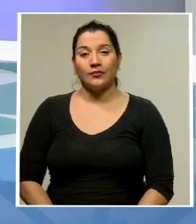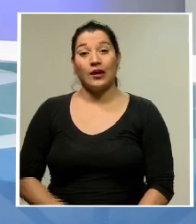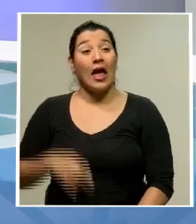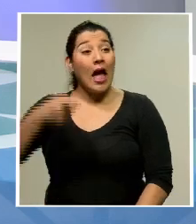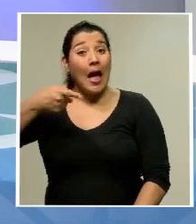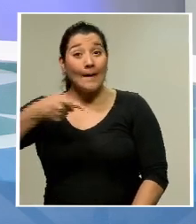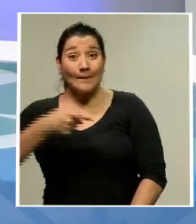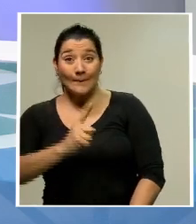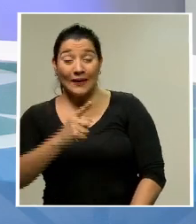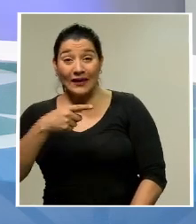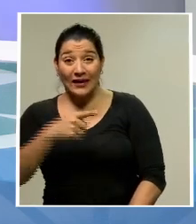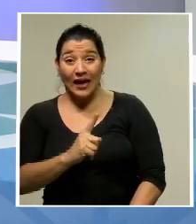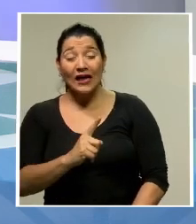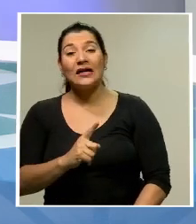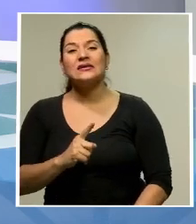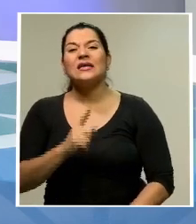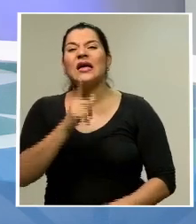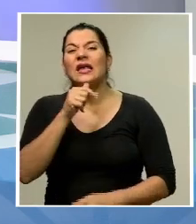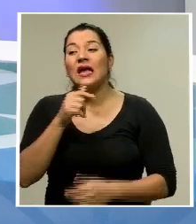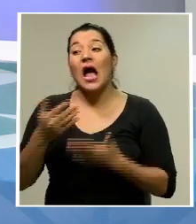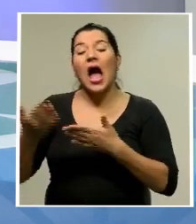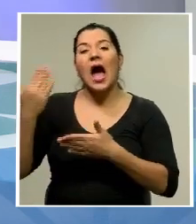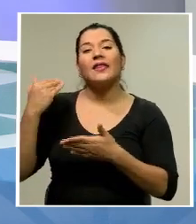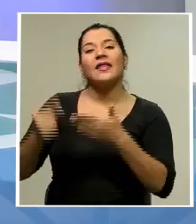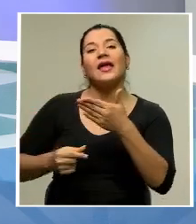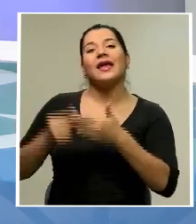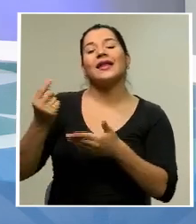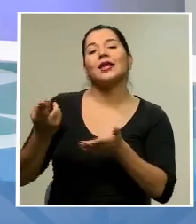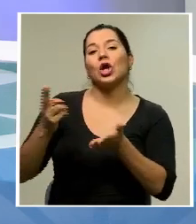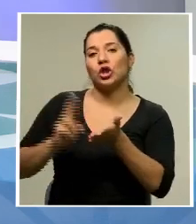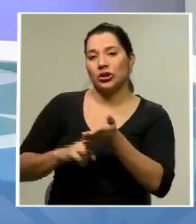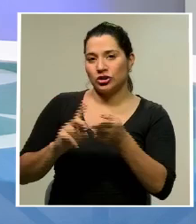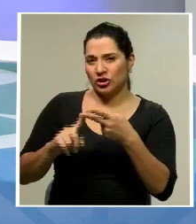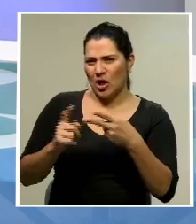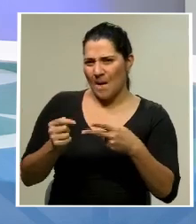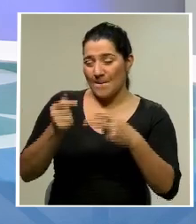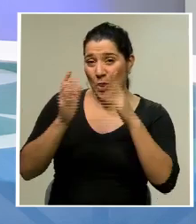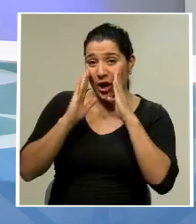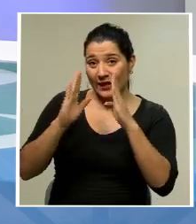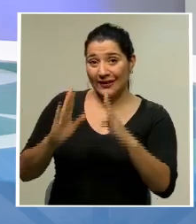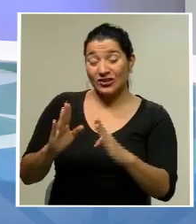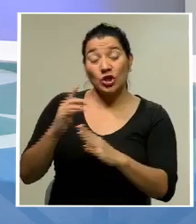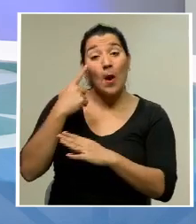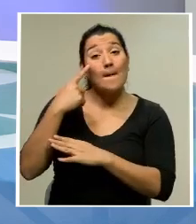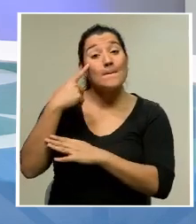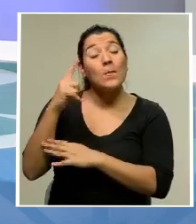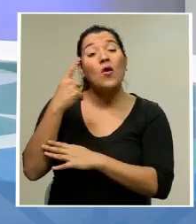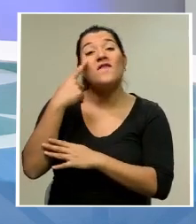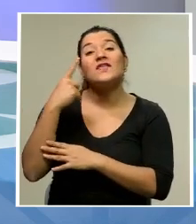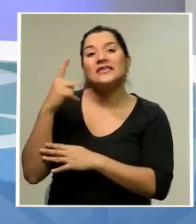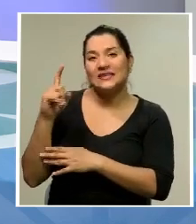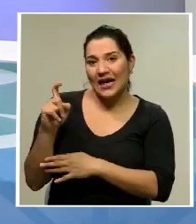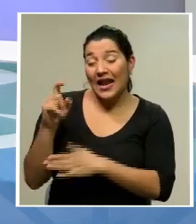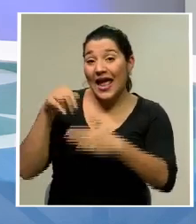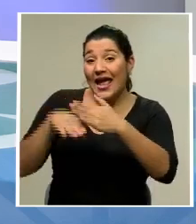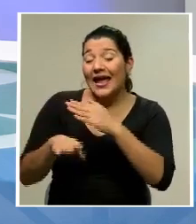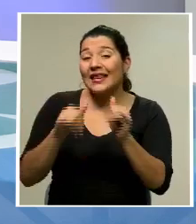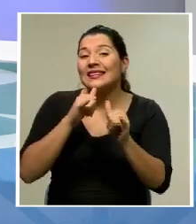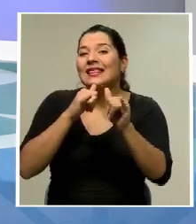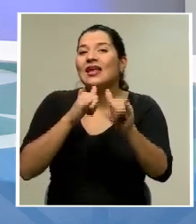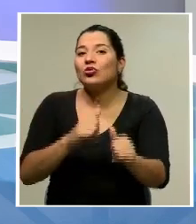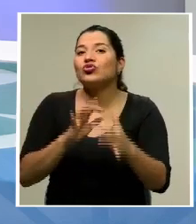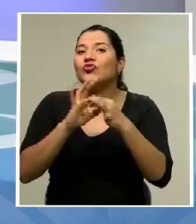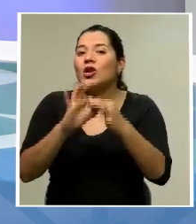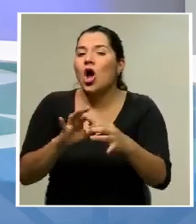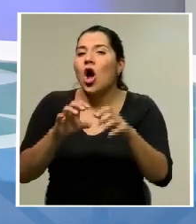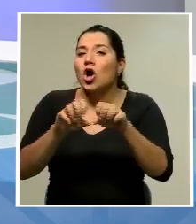Amenazas de exgerentes de contratación, poca atención de la Fiscalía en una serie de denuncias de corrupción que se